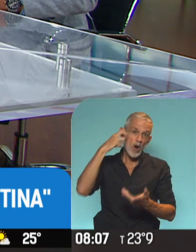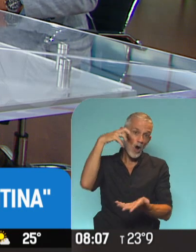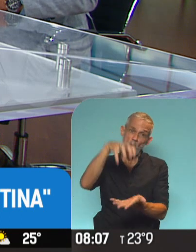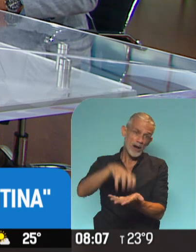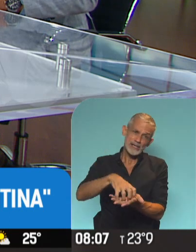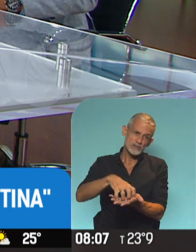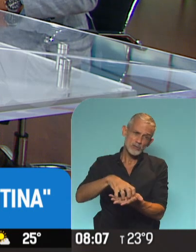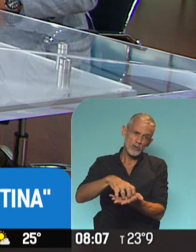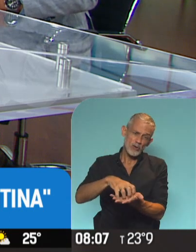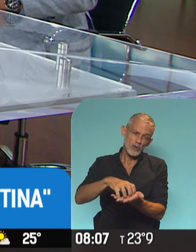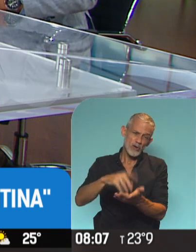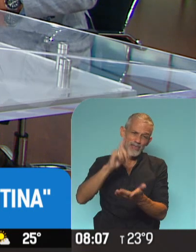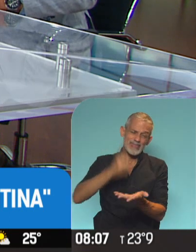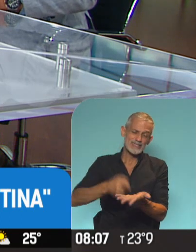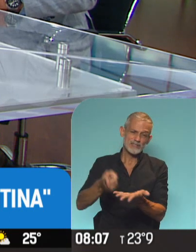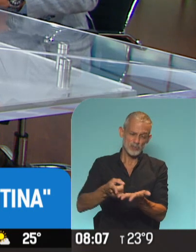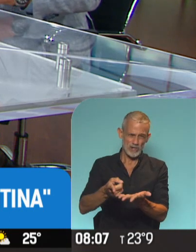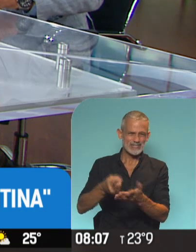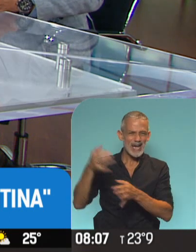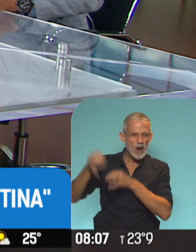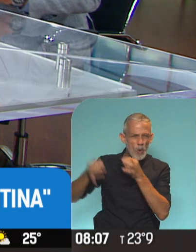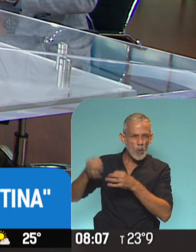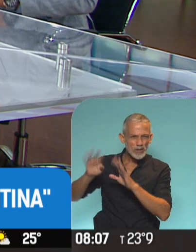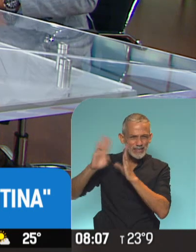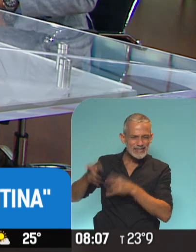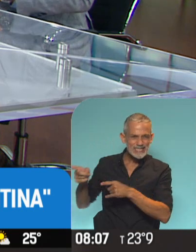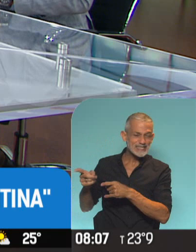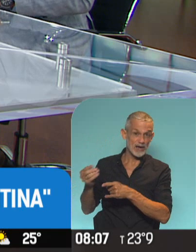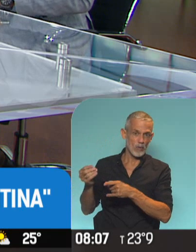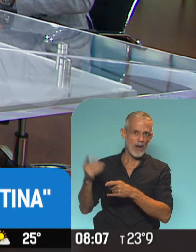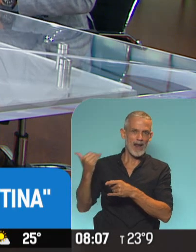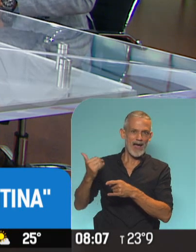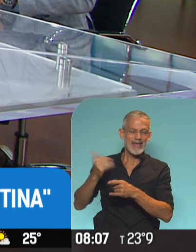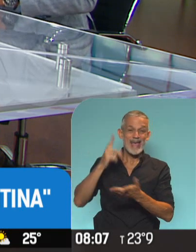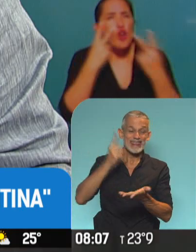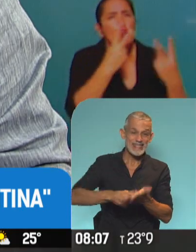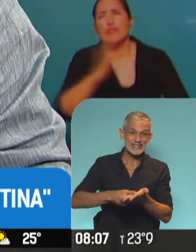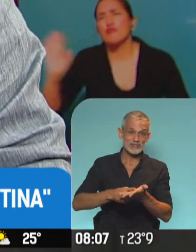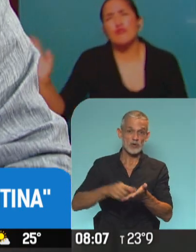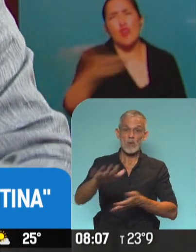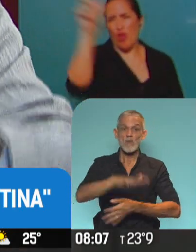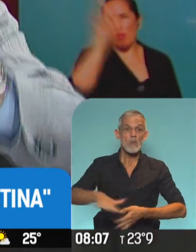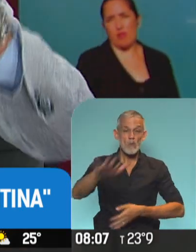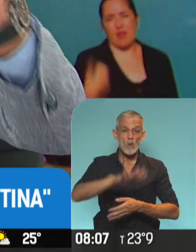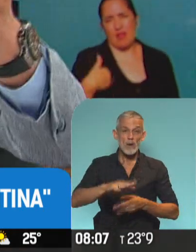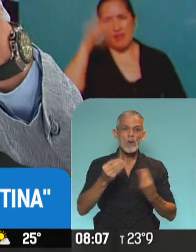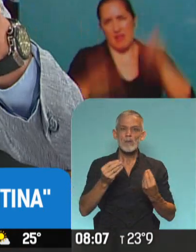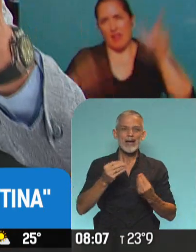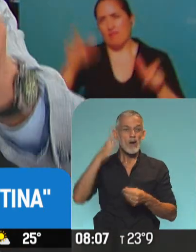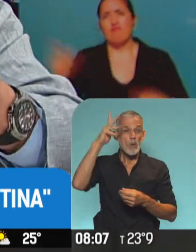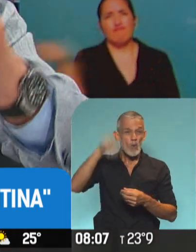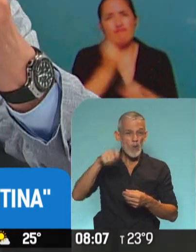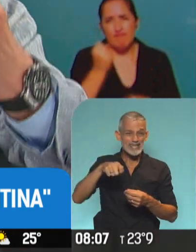de la Nación. Entonces, el Poder Judicial no es ni más ni menos que un emergente de la decisión que toma el pueblo cuando coloca a los